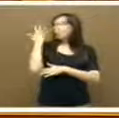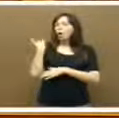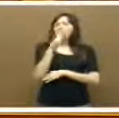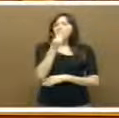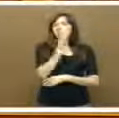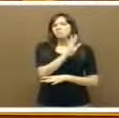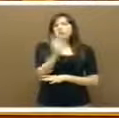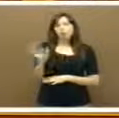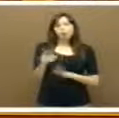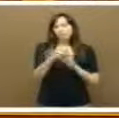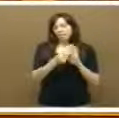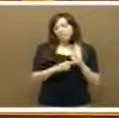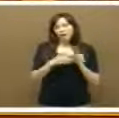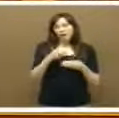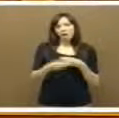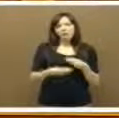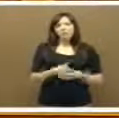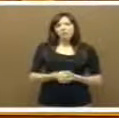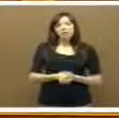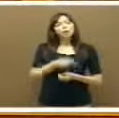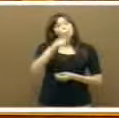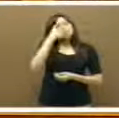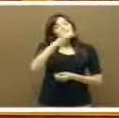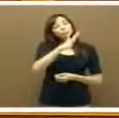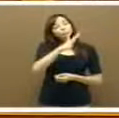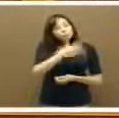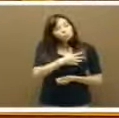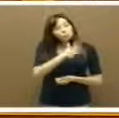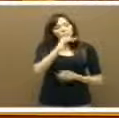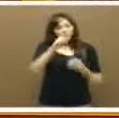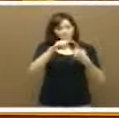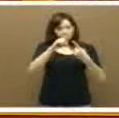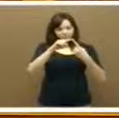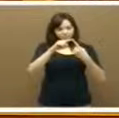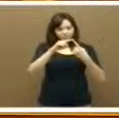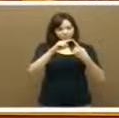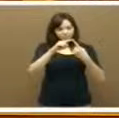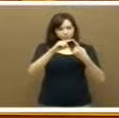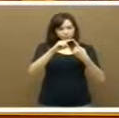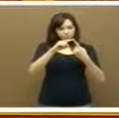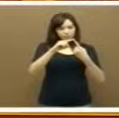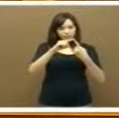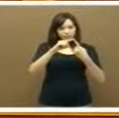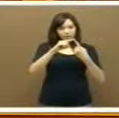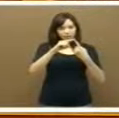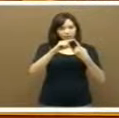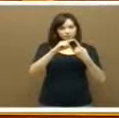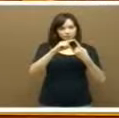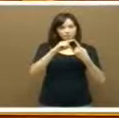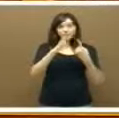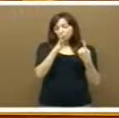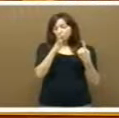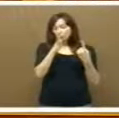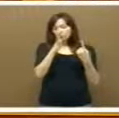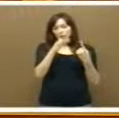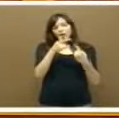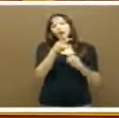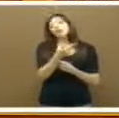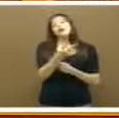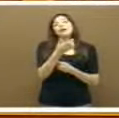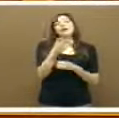de las mejores medidas. ¿Y sabe por qué? Primero, porque también es mentira